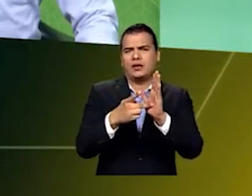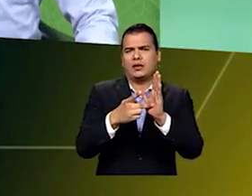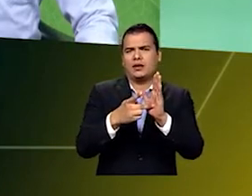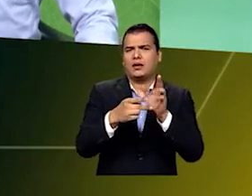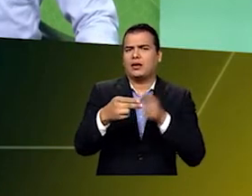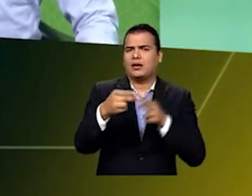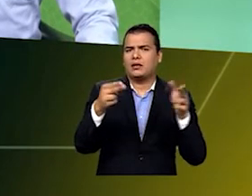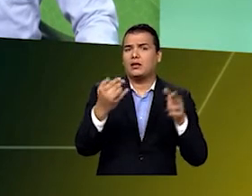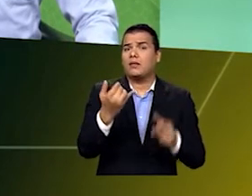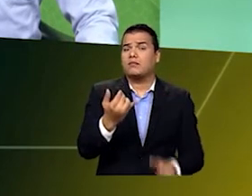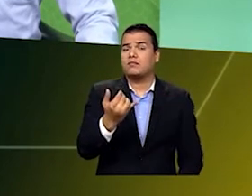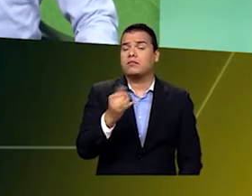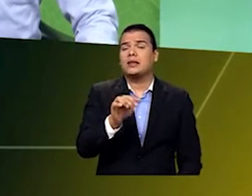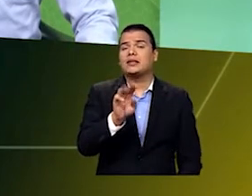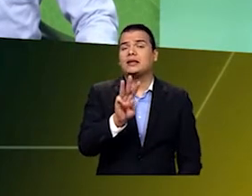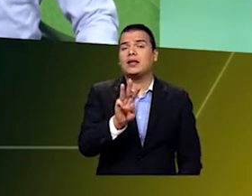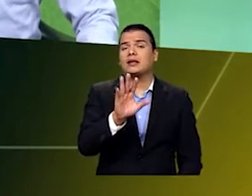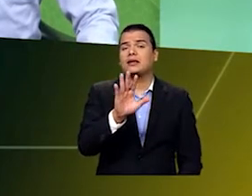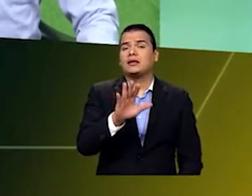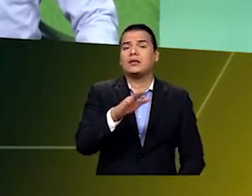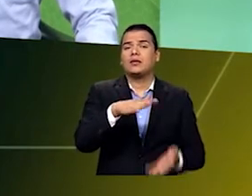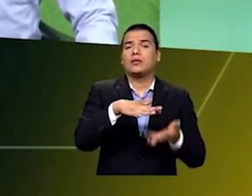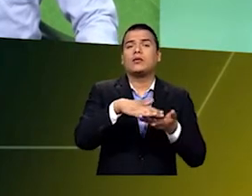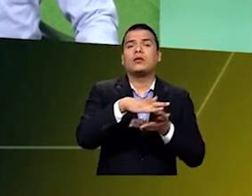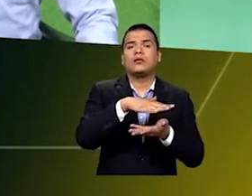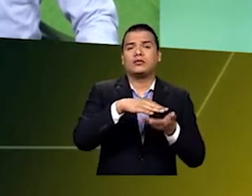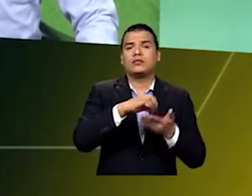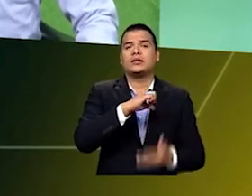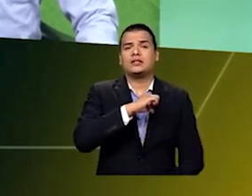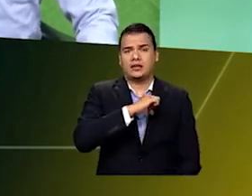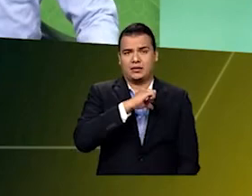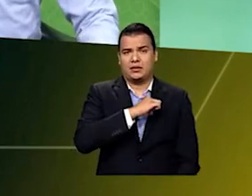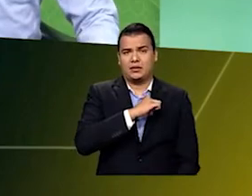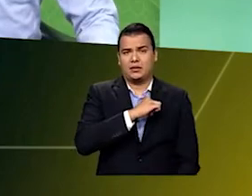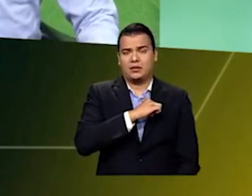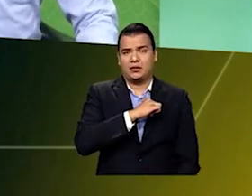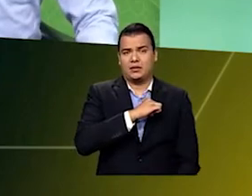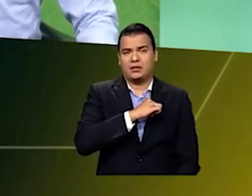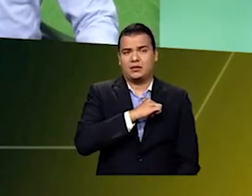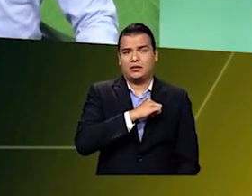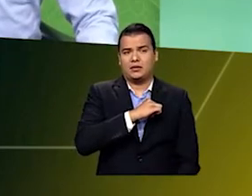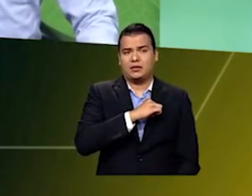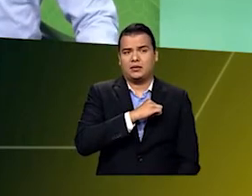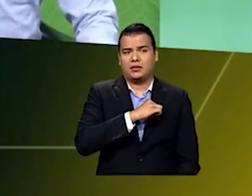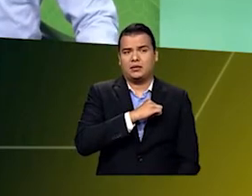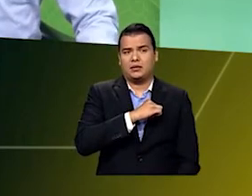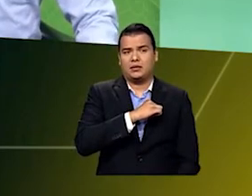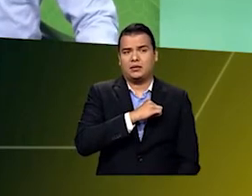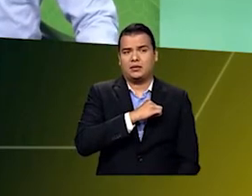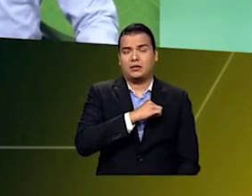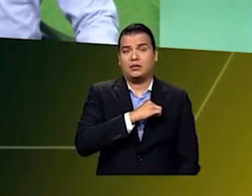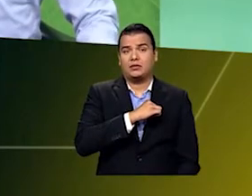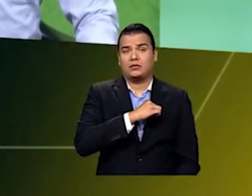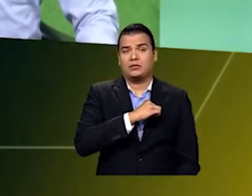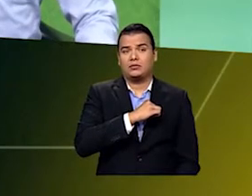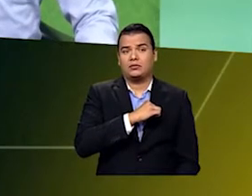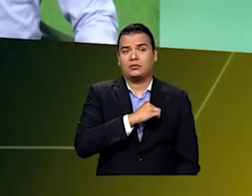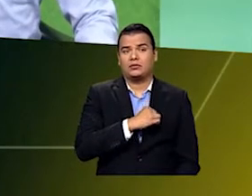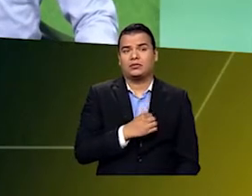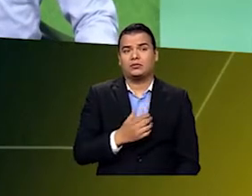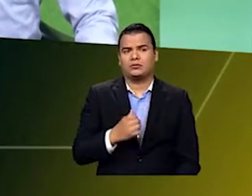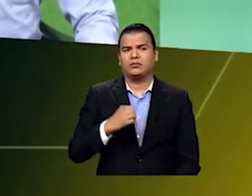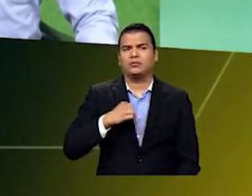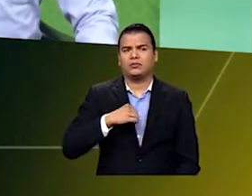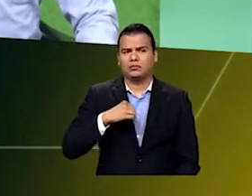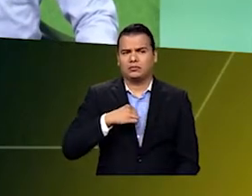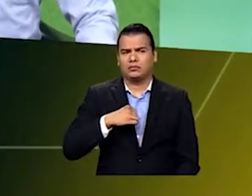hay 35 ecosistemas, imagínense, y 8 biomas. Desde allí encontramos desde los páramos que veíamos el